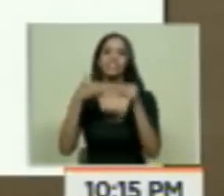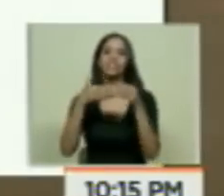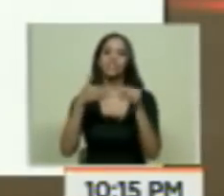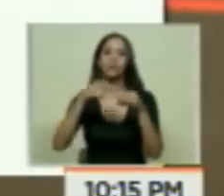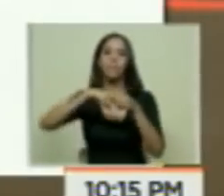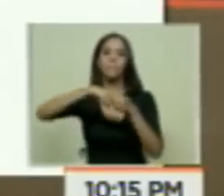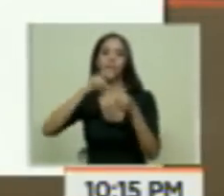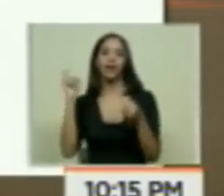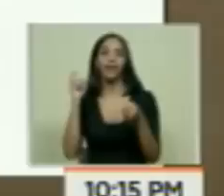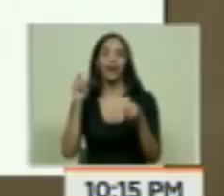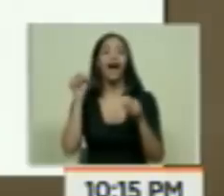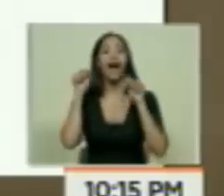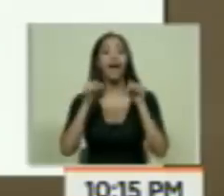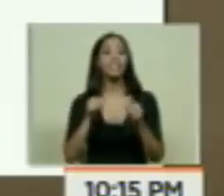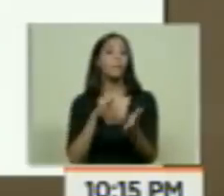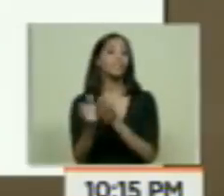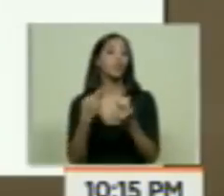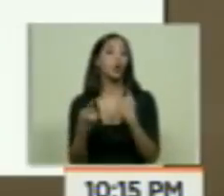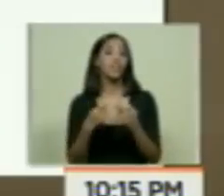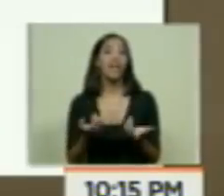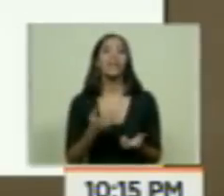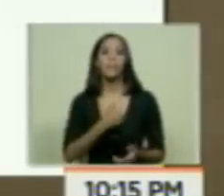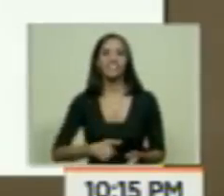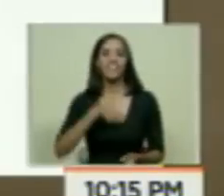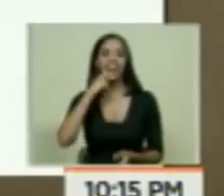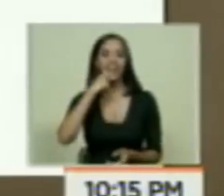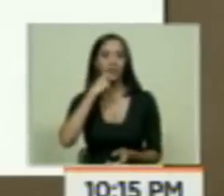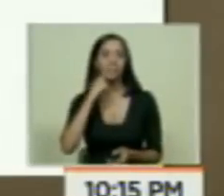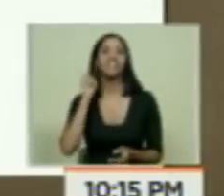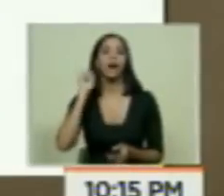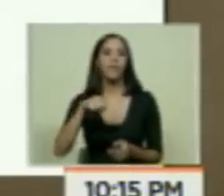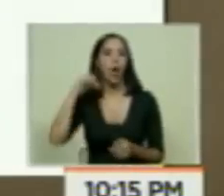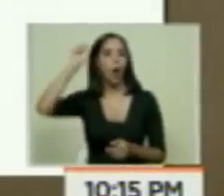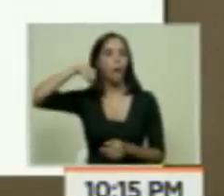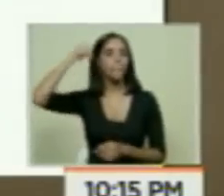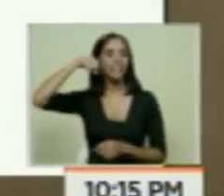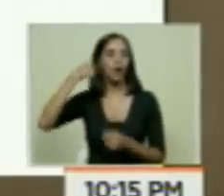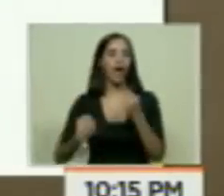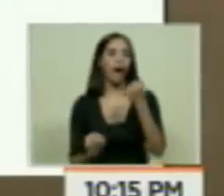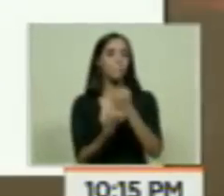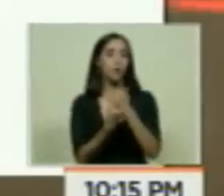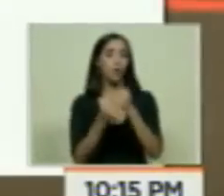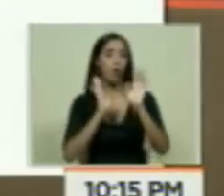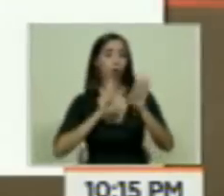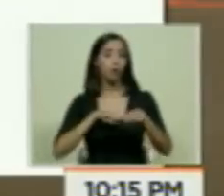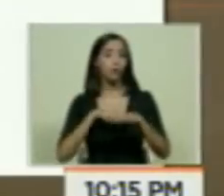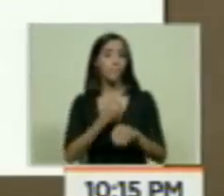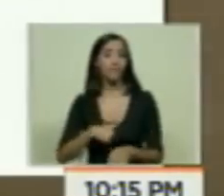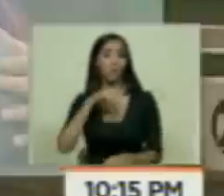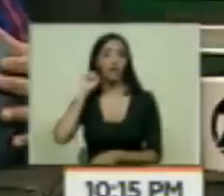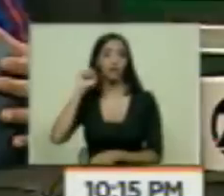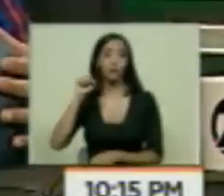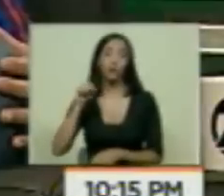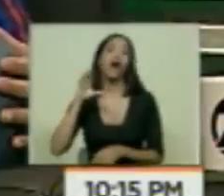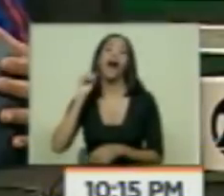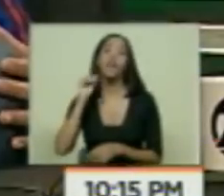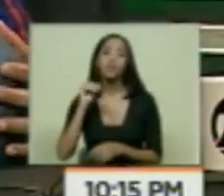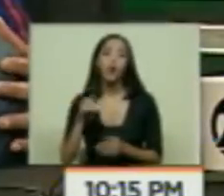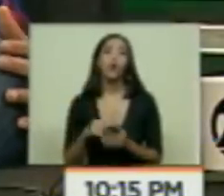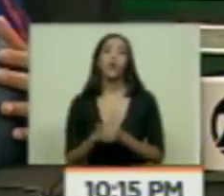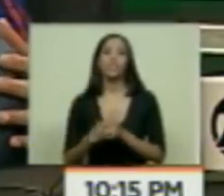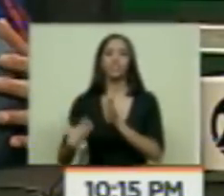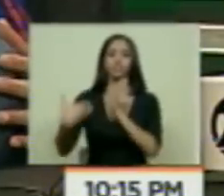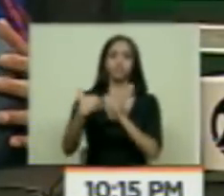desdolarización. Ahí están pasando cosas, y Putin también lanzó un video en apoyo al presidente Nicolás Maduro. Habló de su atentado, habló del